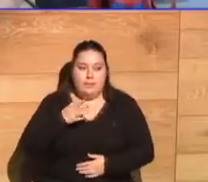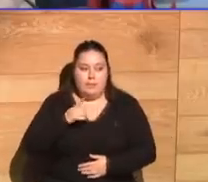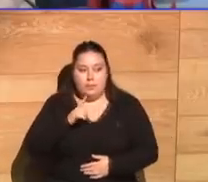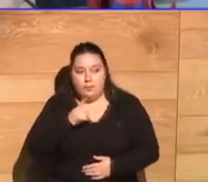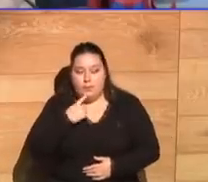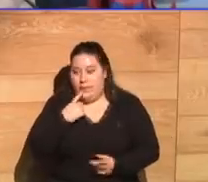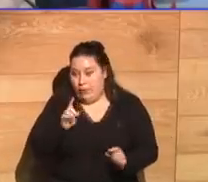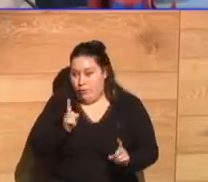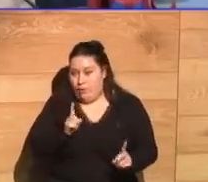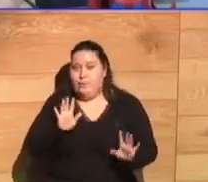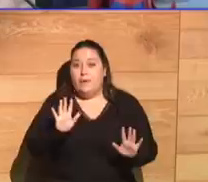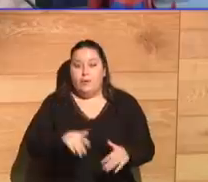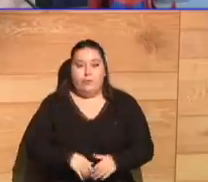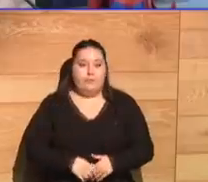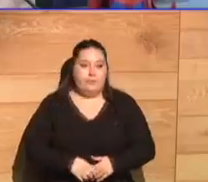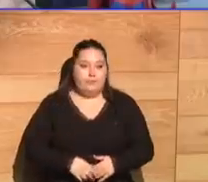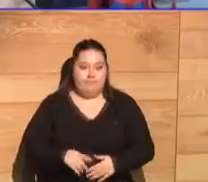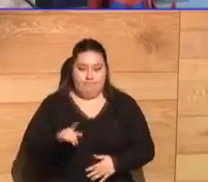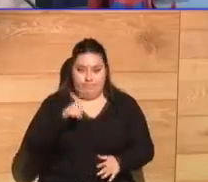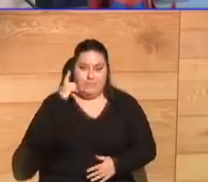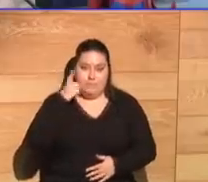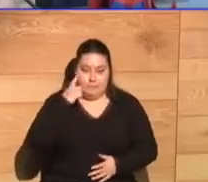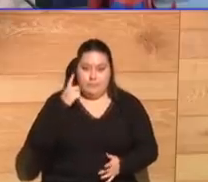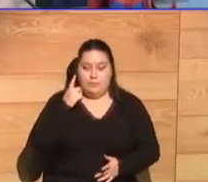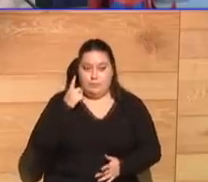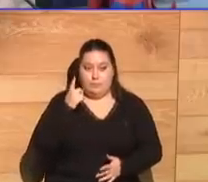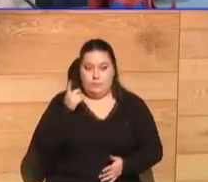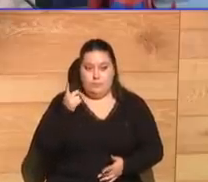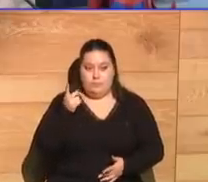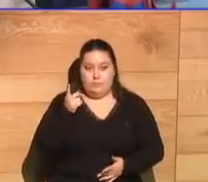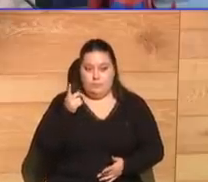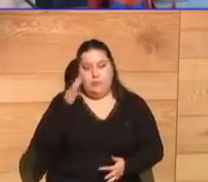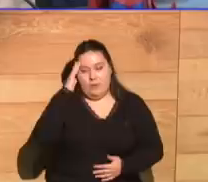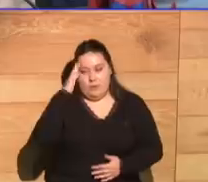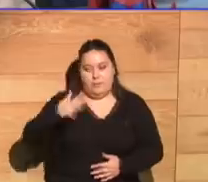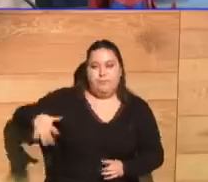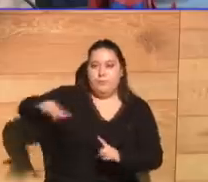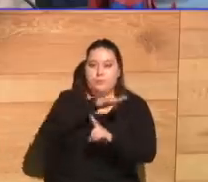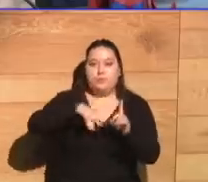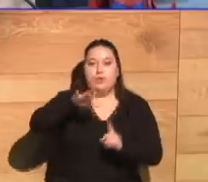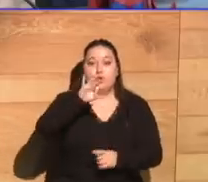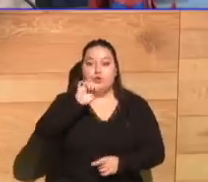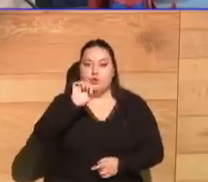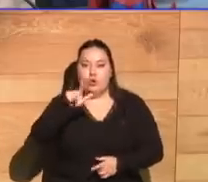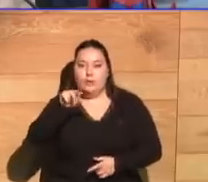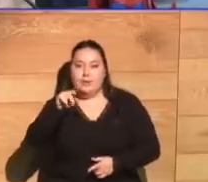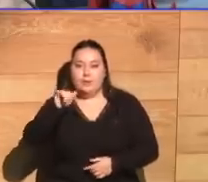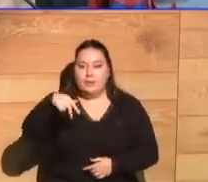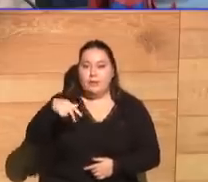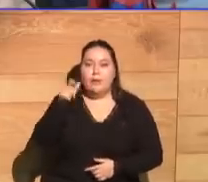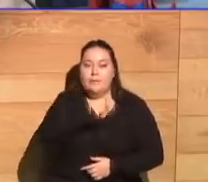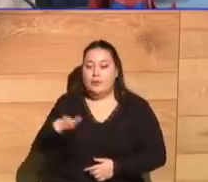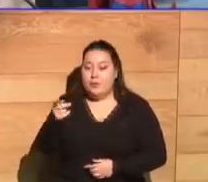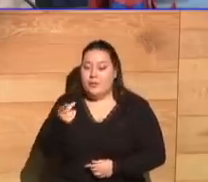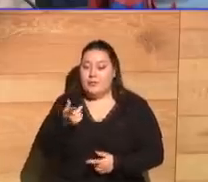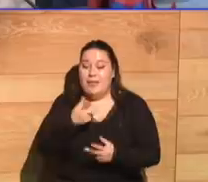del suelo a nadie. Pero teniendo en cuenta cómo era la... Digamos que el entorno de los Solkin, la gente a la que le debían dinero no